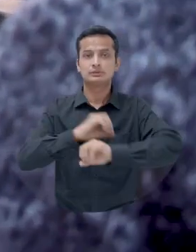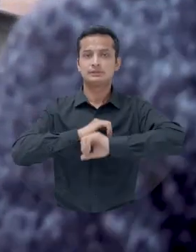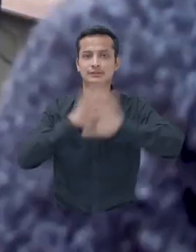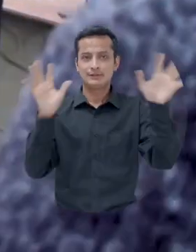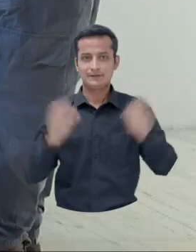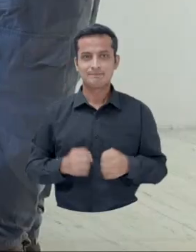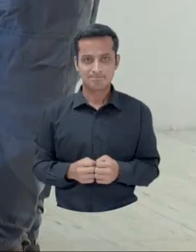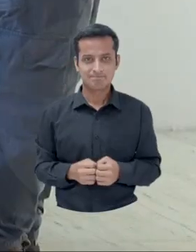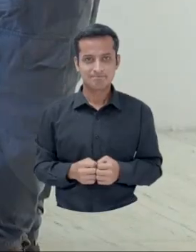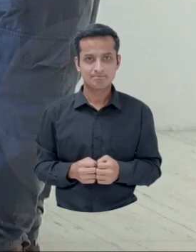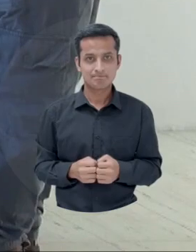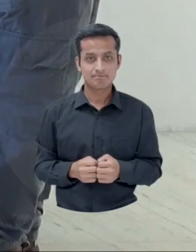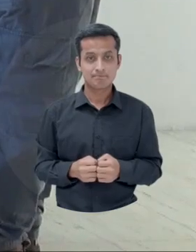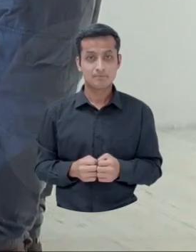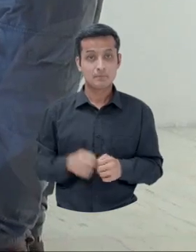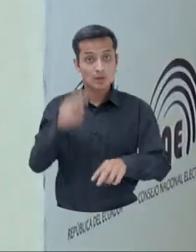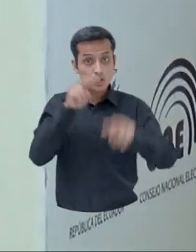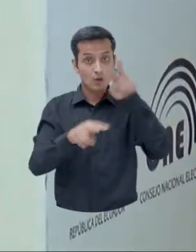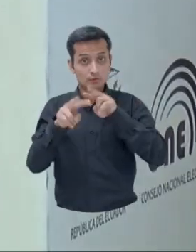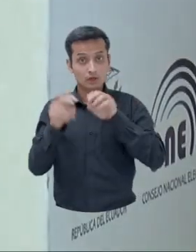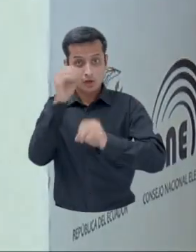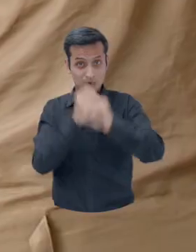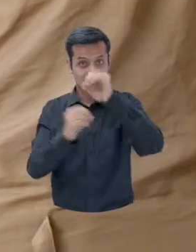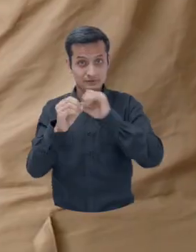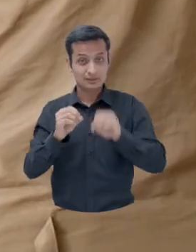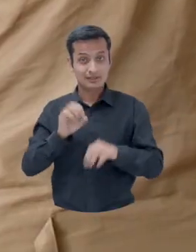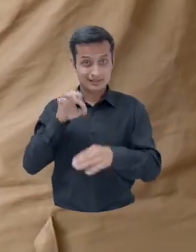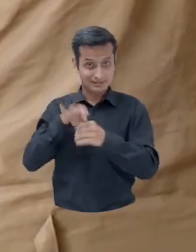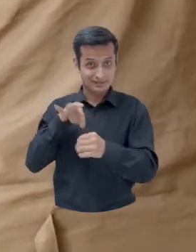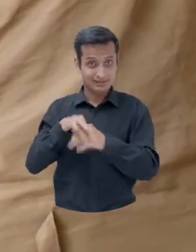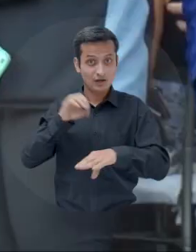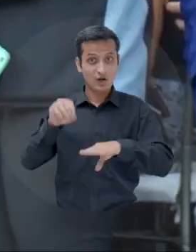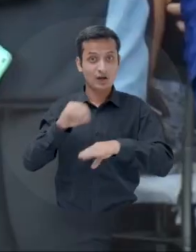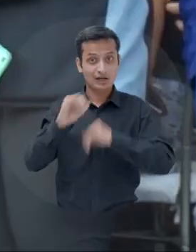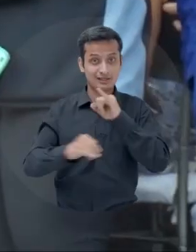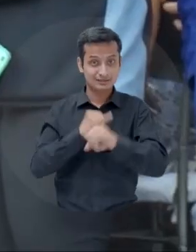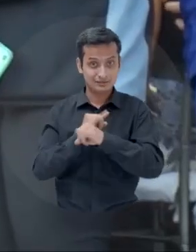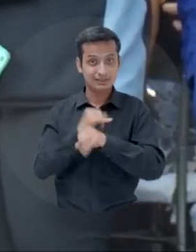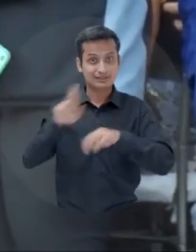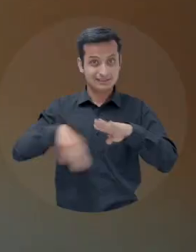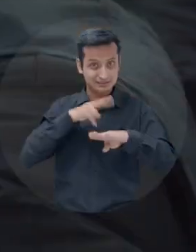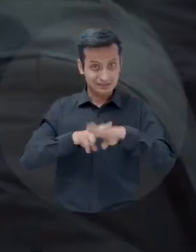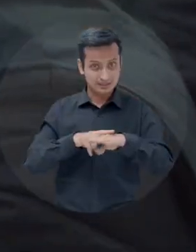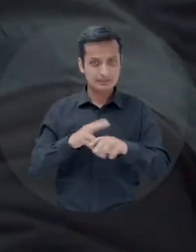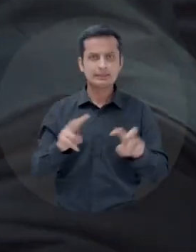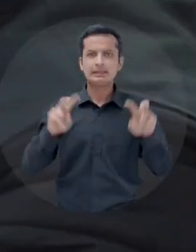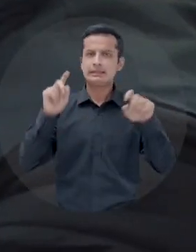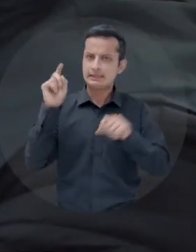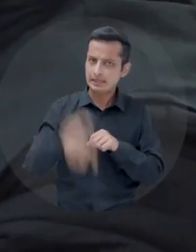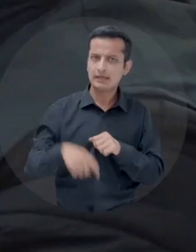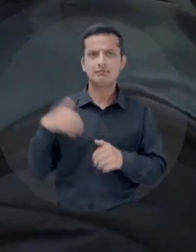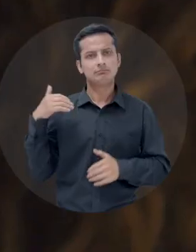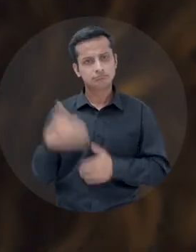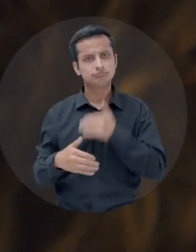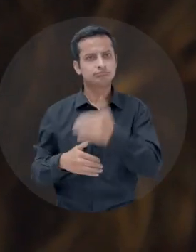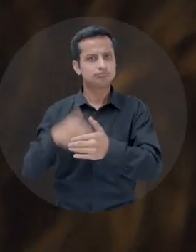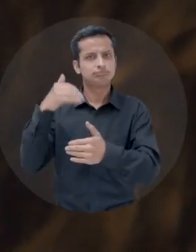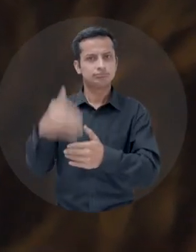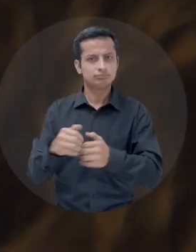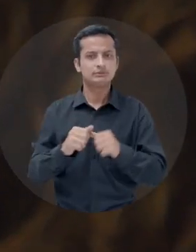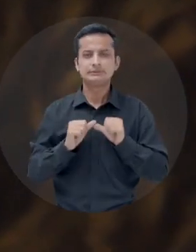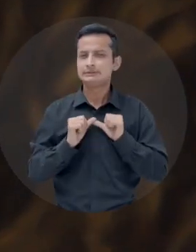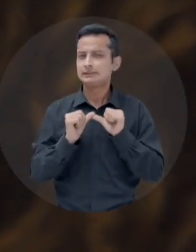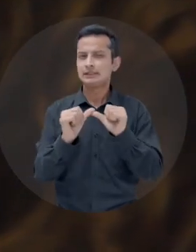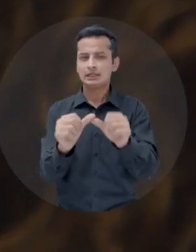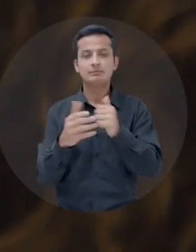para la transparencia de estos comicios. La observación electoral, nacional e internacional, debe ser una